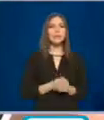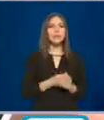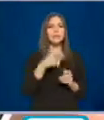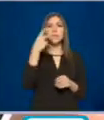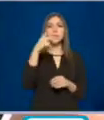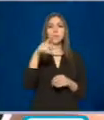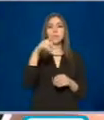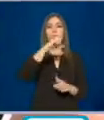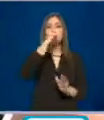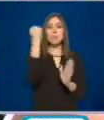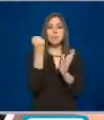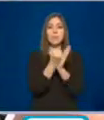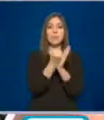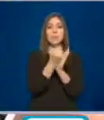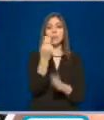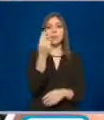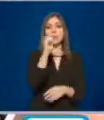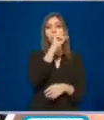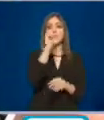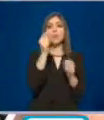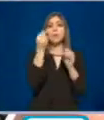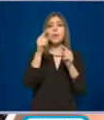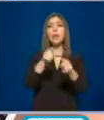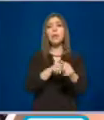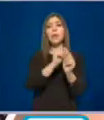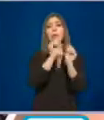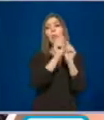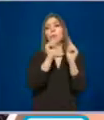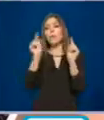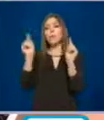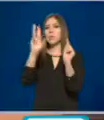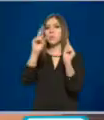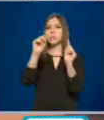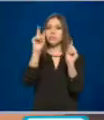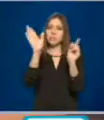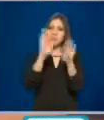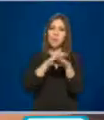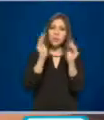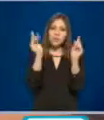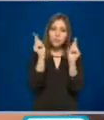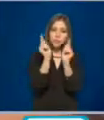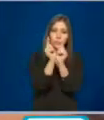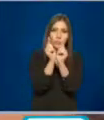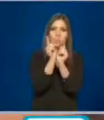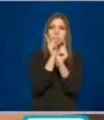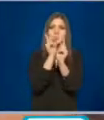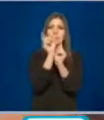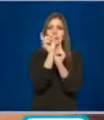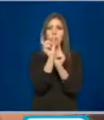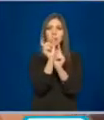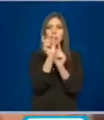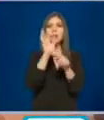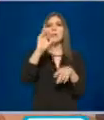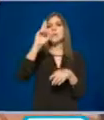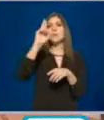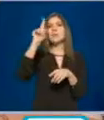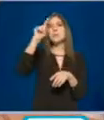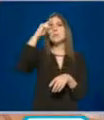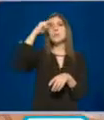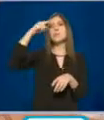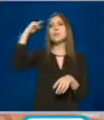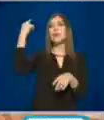corta, fácil Sí. de pronunciar, fácil de recordar y que sugiera algo con respecto al